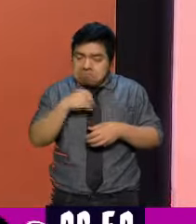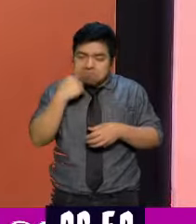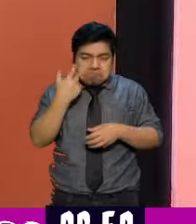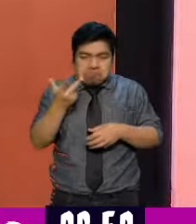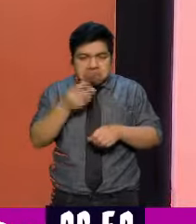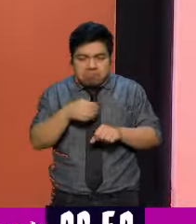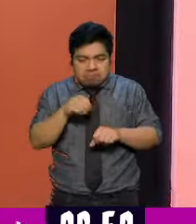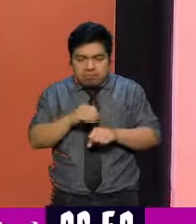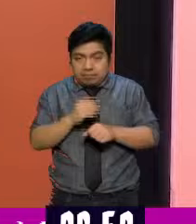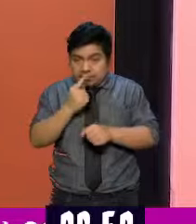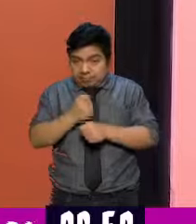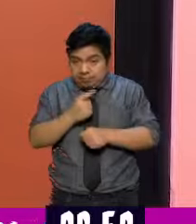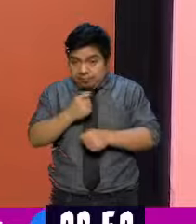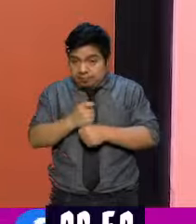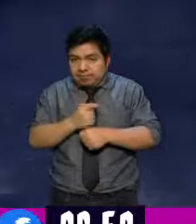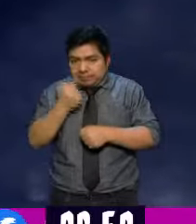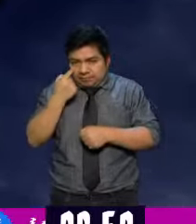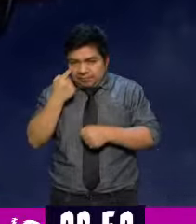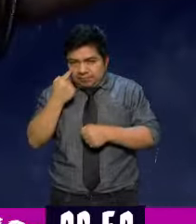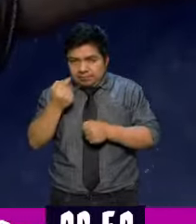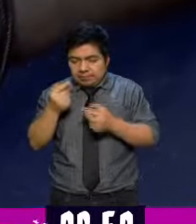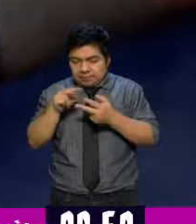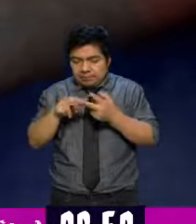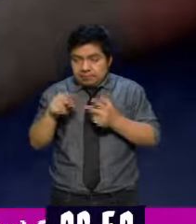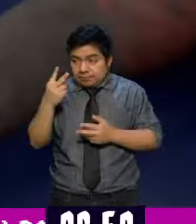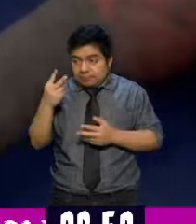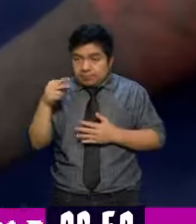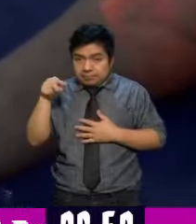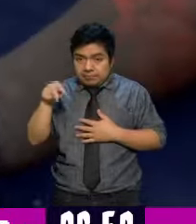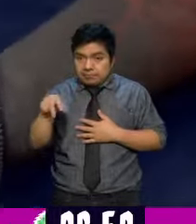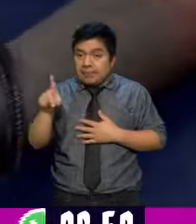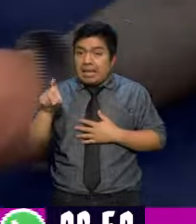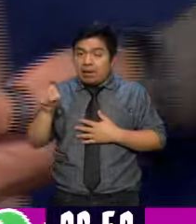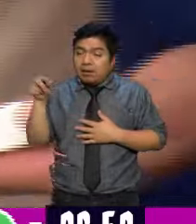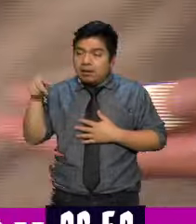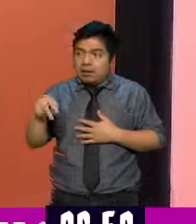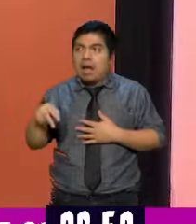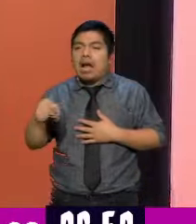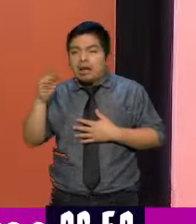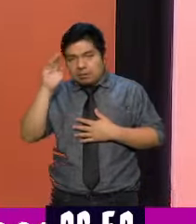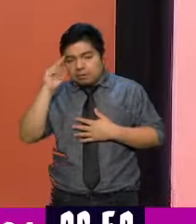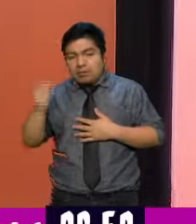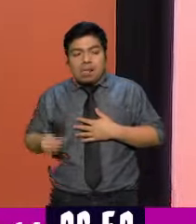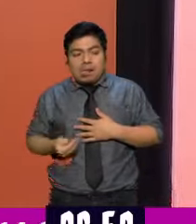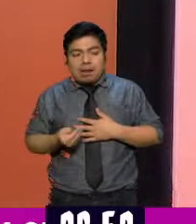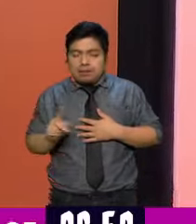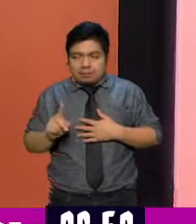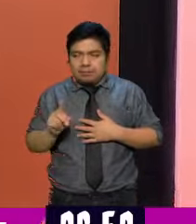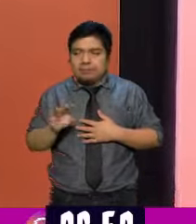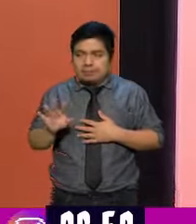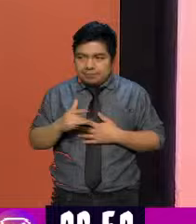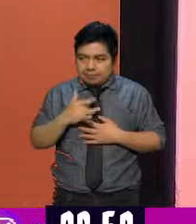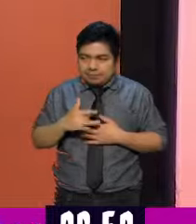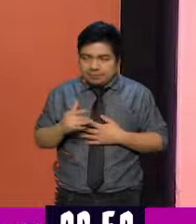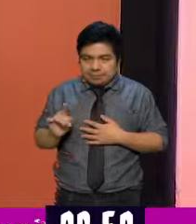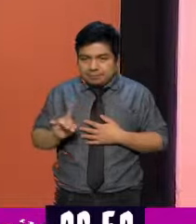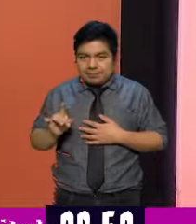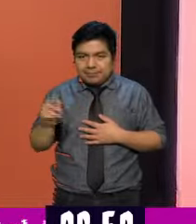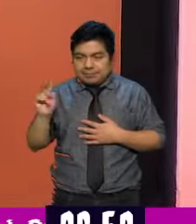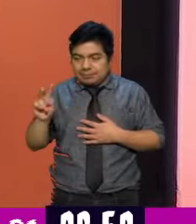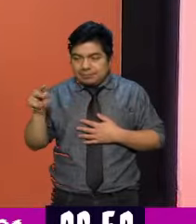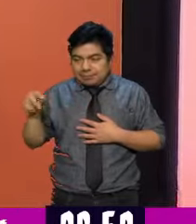Entonces, primero lo que vamos a hacer es, van a humedecer sus dos deditos en agua. Ah, en agua, yo ya los voy a chupar. Sí, yo sentí. Y